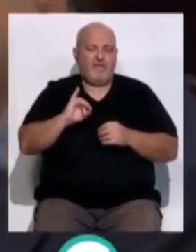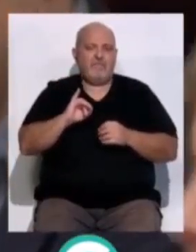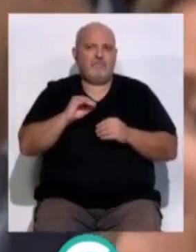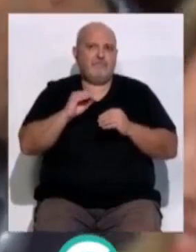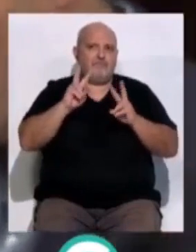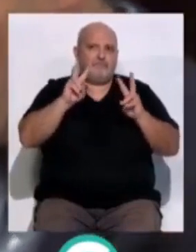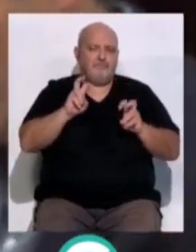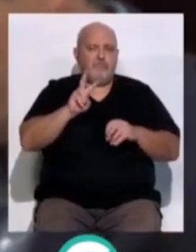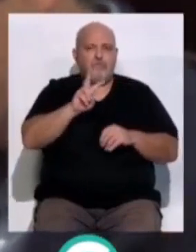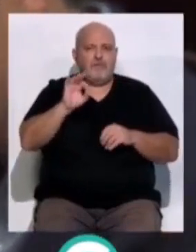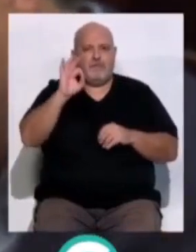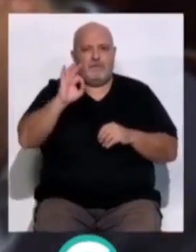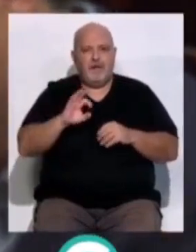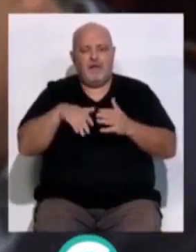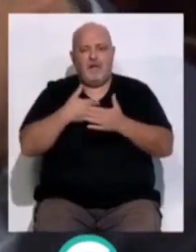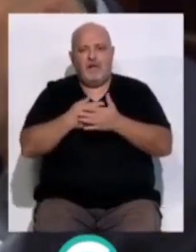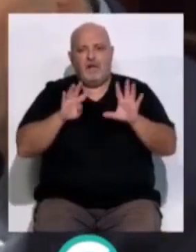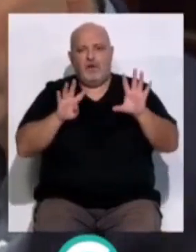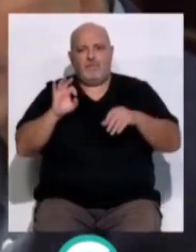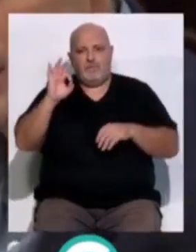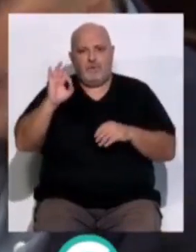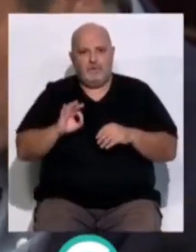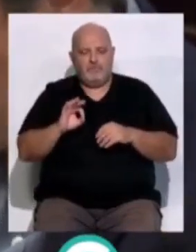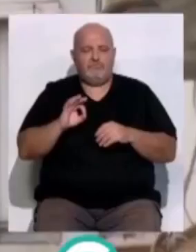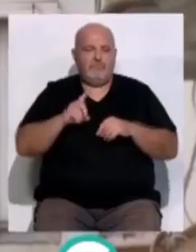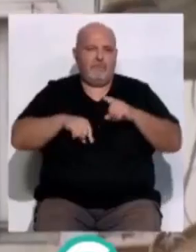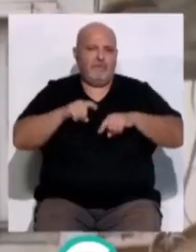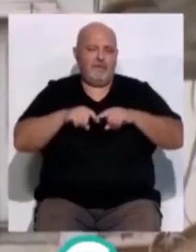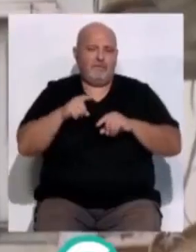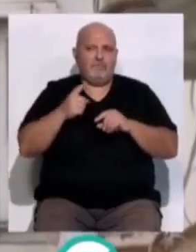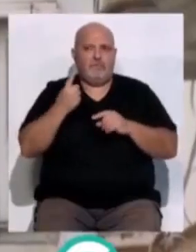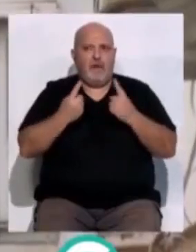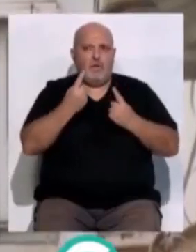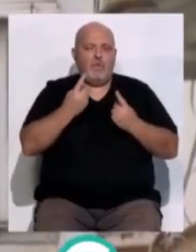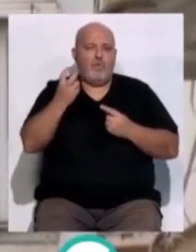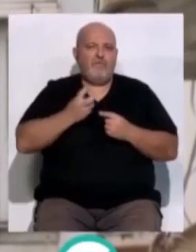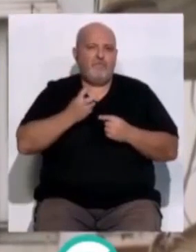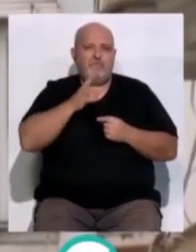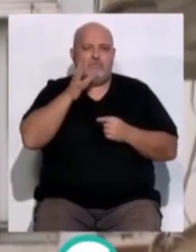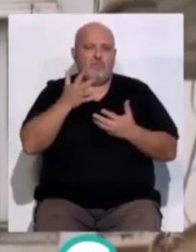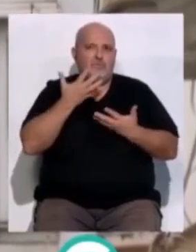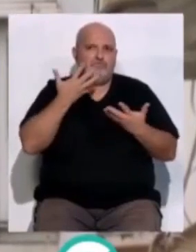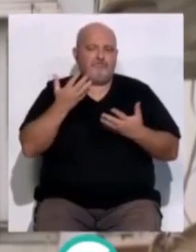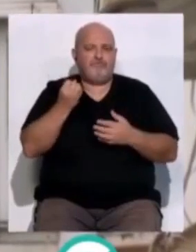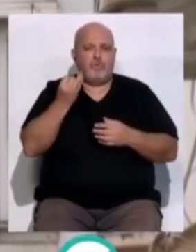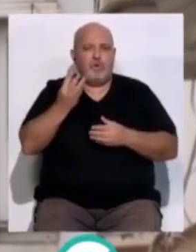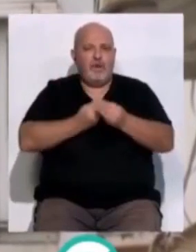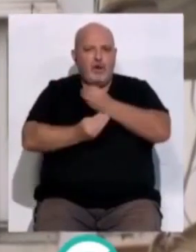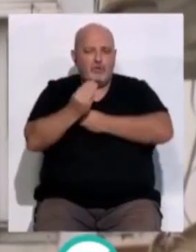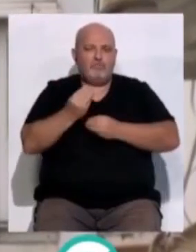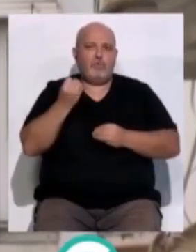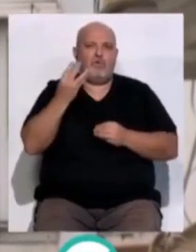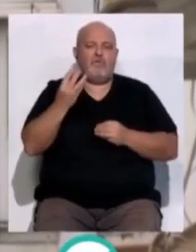iban desde el 20% hasta un 90%, en las que se tomaban como referencia aspectos como el número de hijos y el